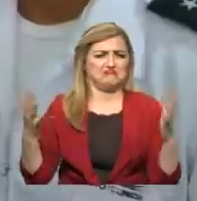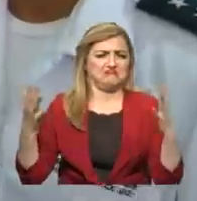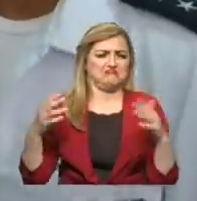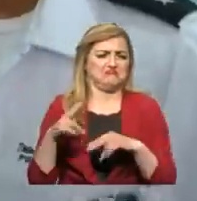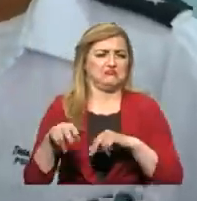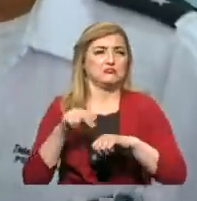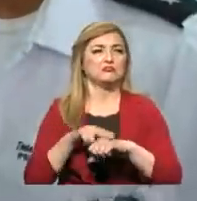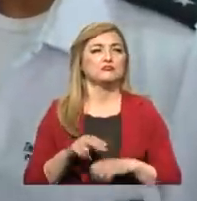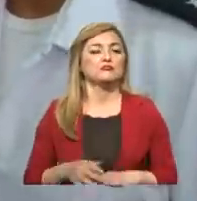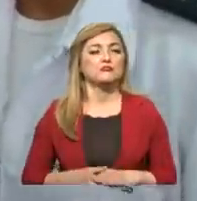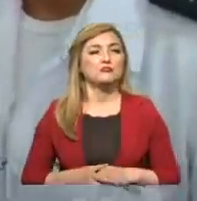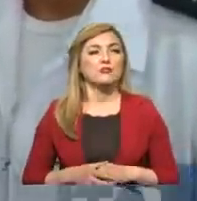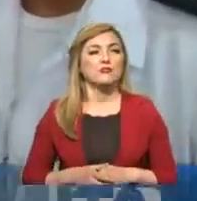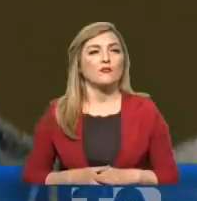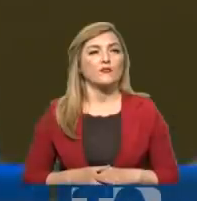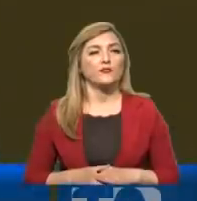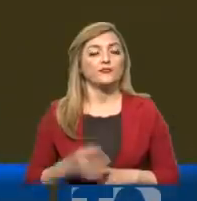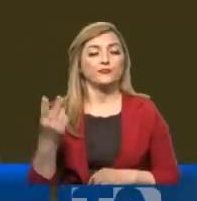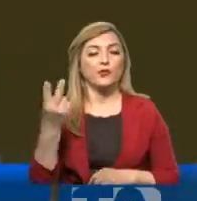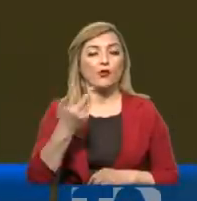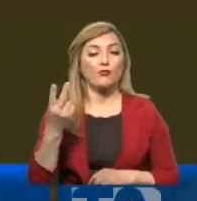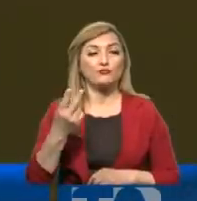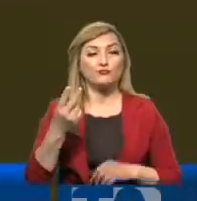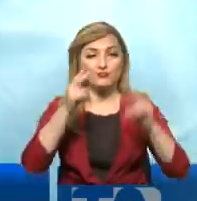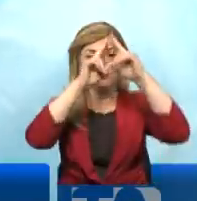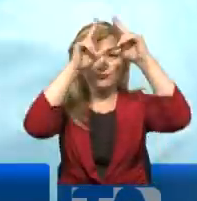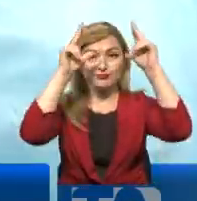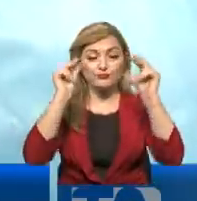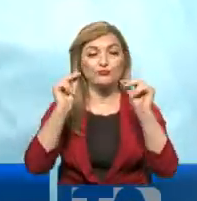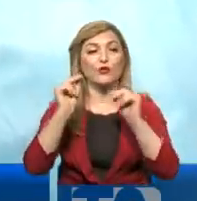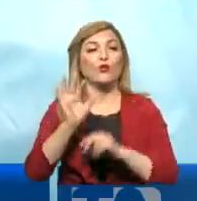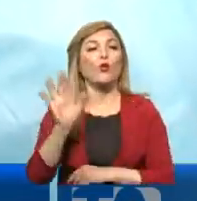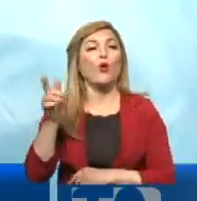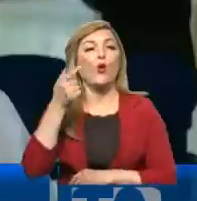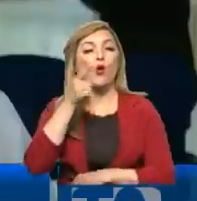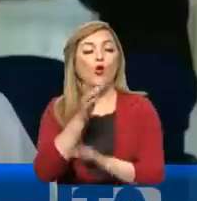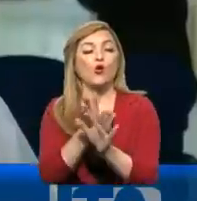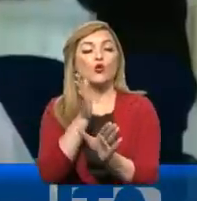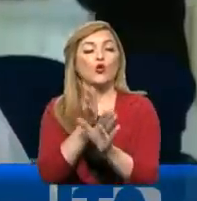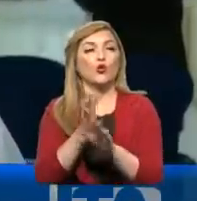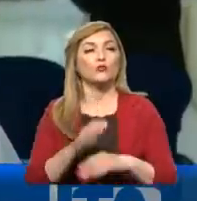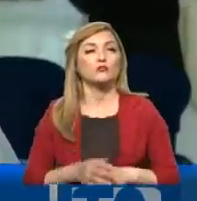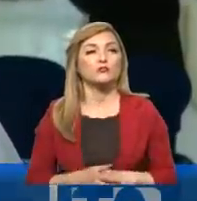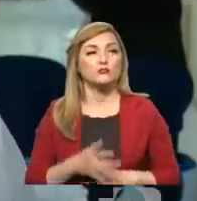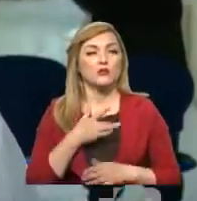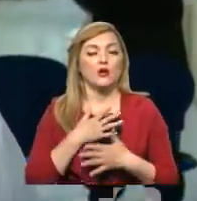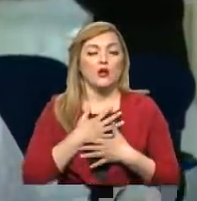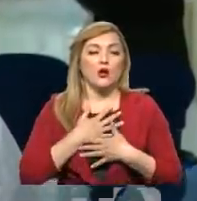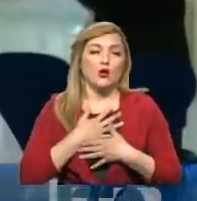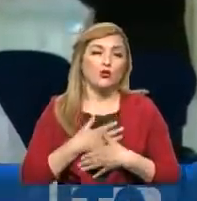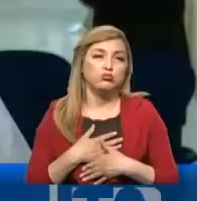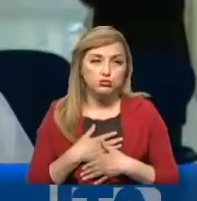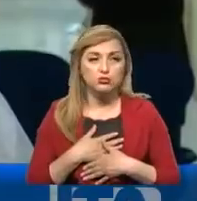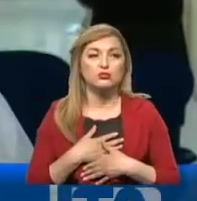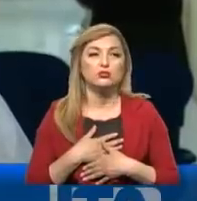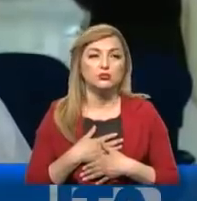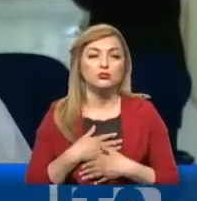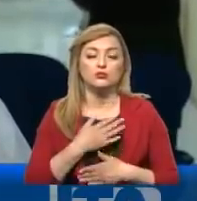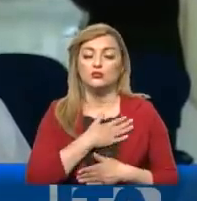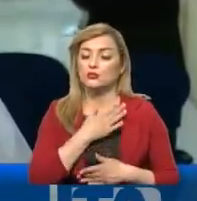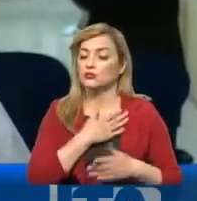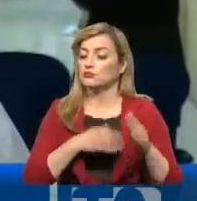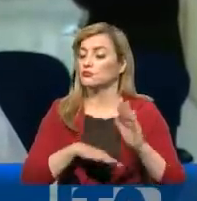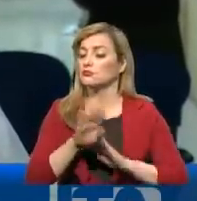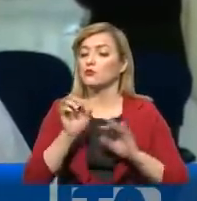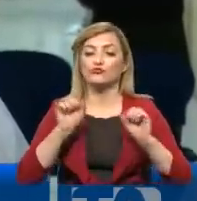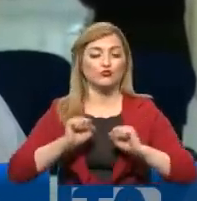enfermera, y Juan Escalante, psicólogo clínico, también recibieron la segunda dosis de la vacuna. Sentí un alivio, sentí más confianza